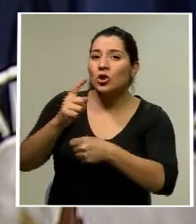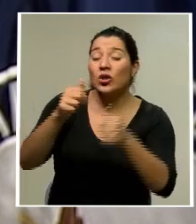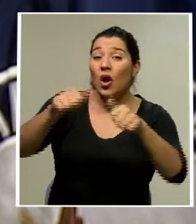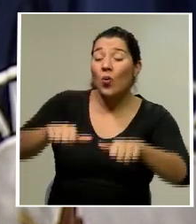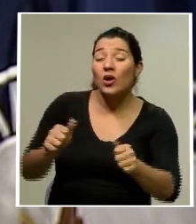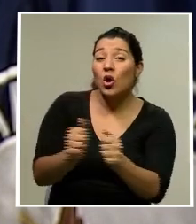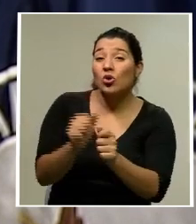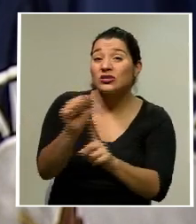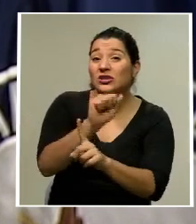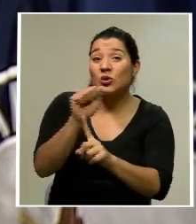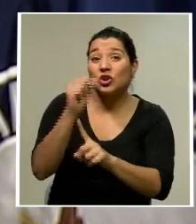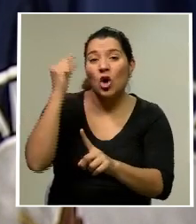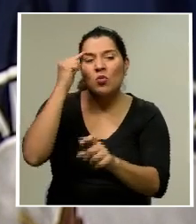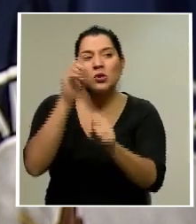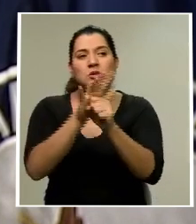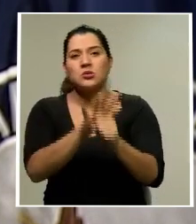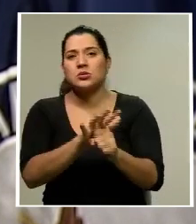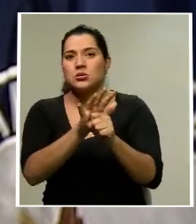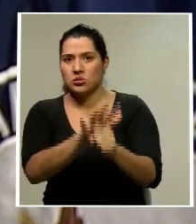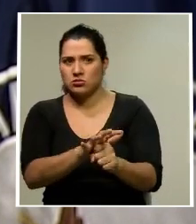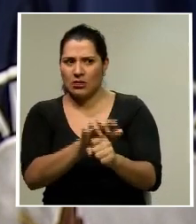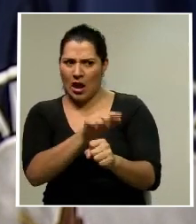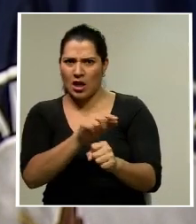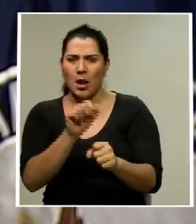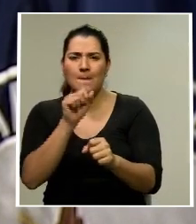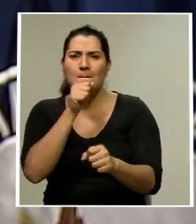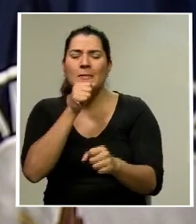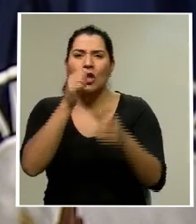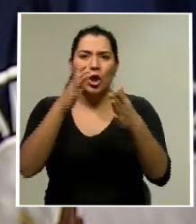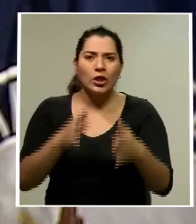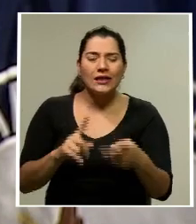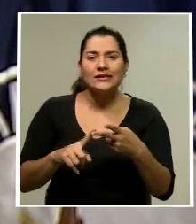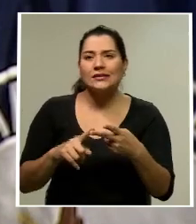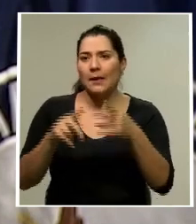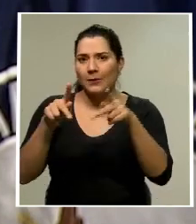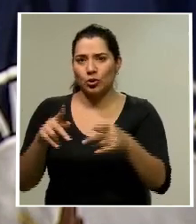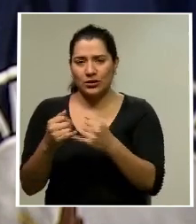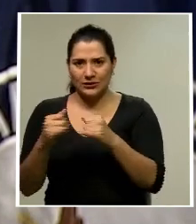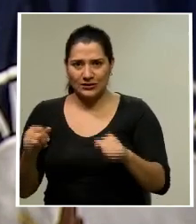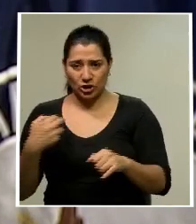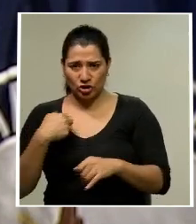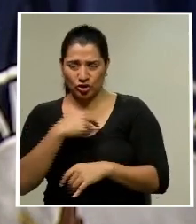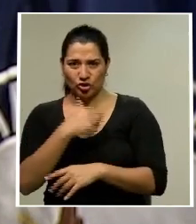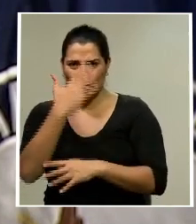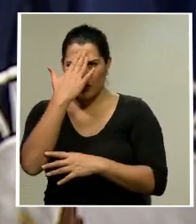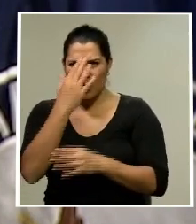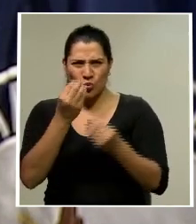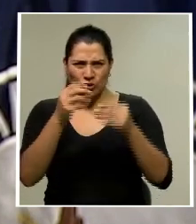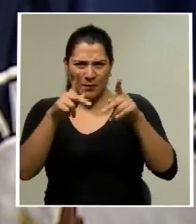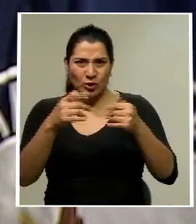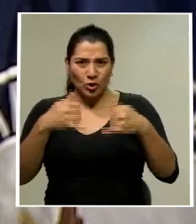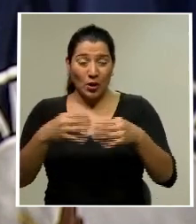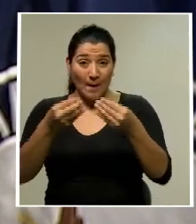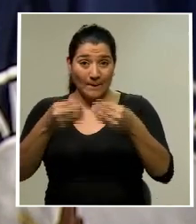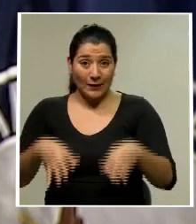docenas de sus propios ciudadanos, y eso incluye a periodistas y voces independientes. Sabemos que muchos siguen